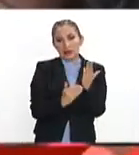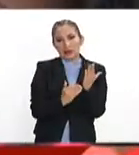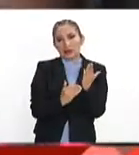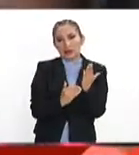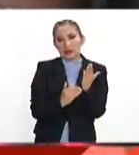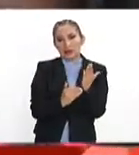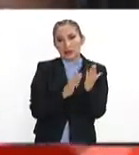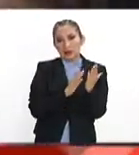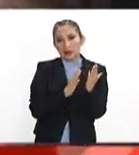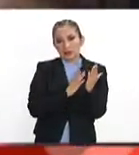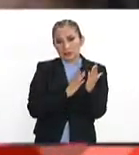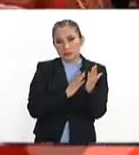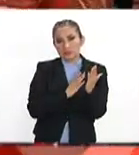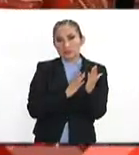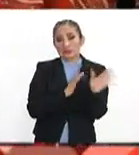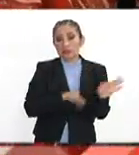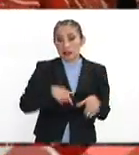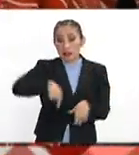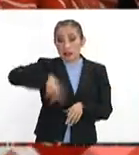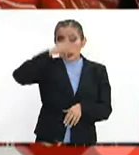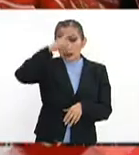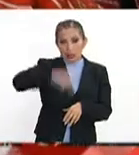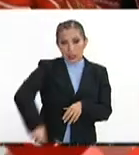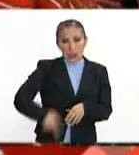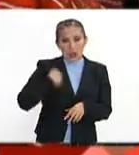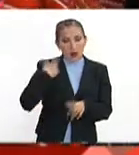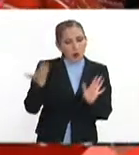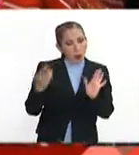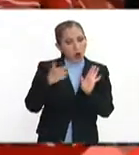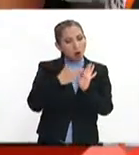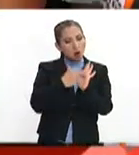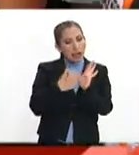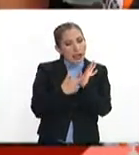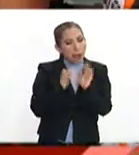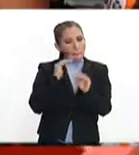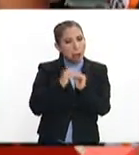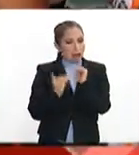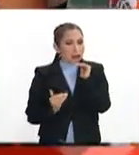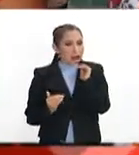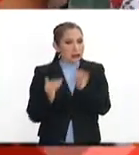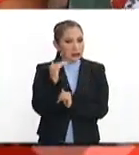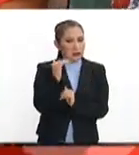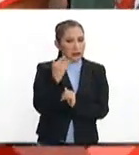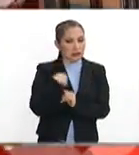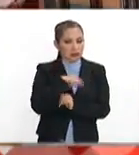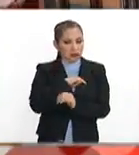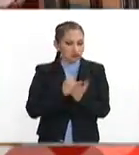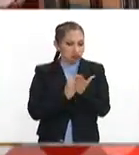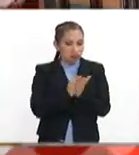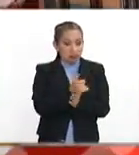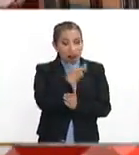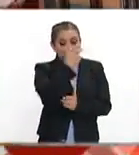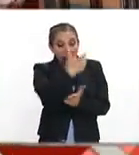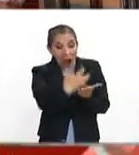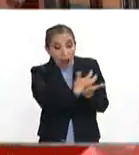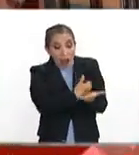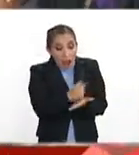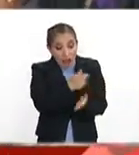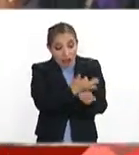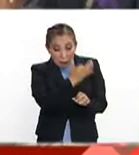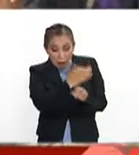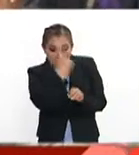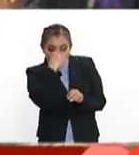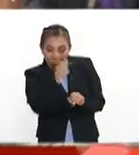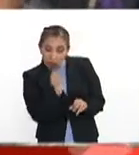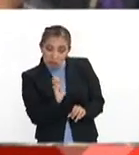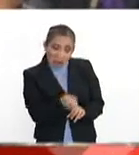lo que hoy existe. En México nos planteamos una línea más alta. Decidimos que el ingreso no era suficiente